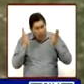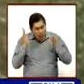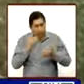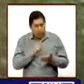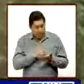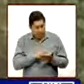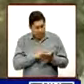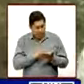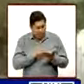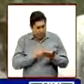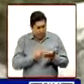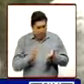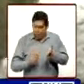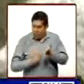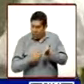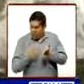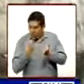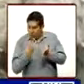ve algo,